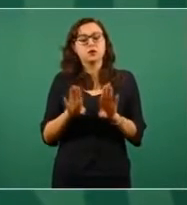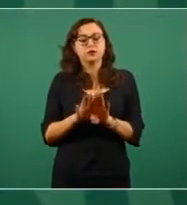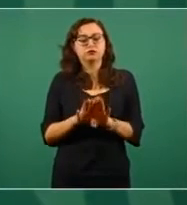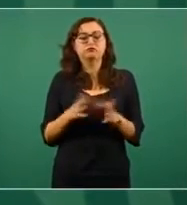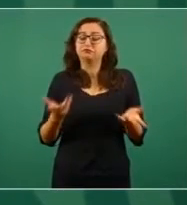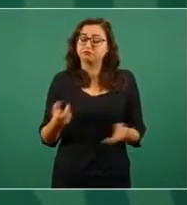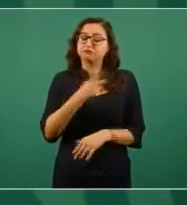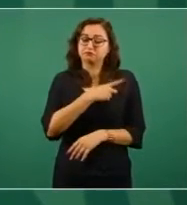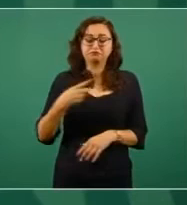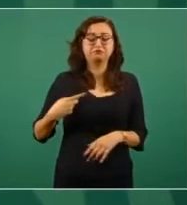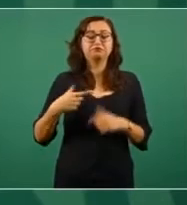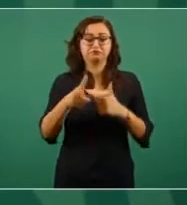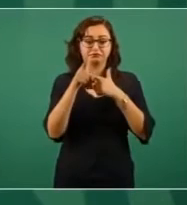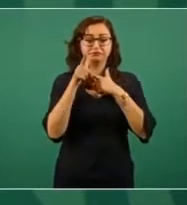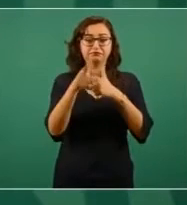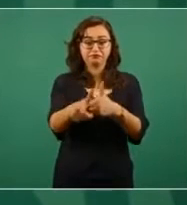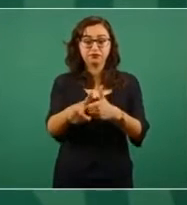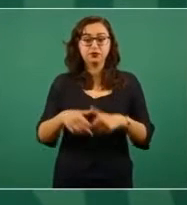Cuando comenzó lo del COVID,